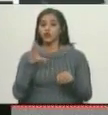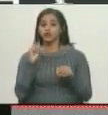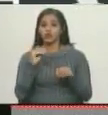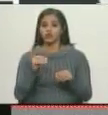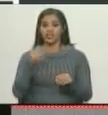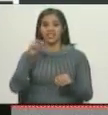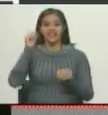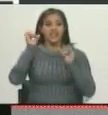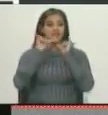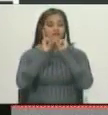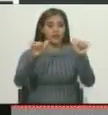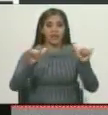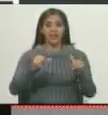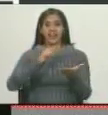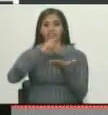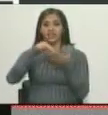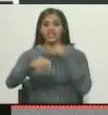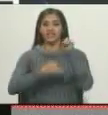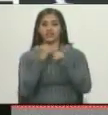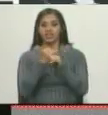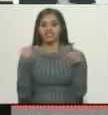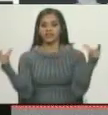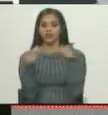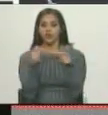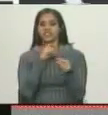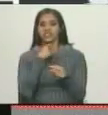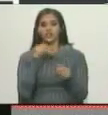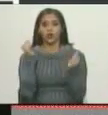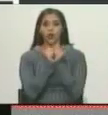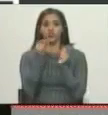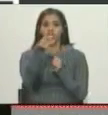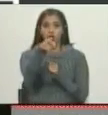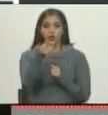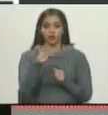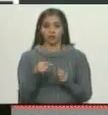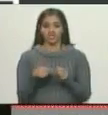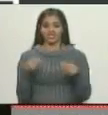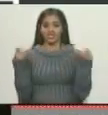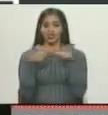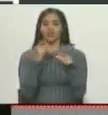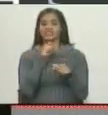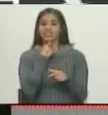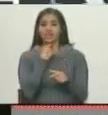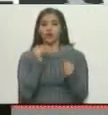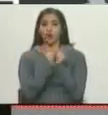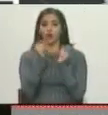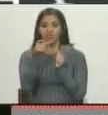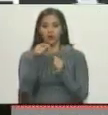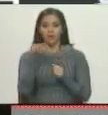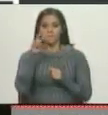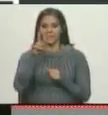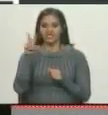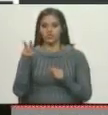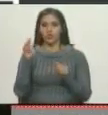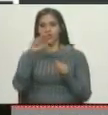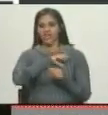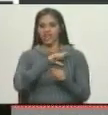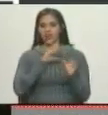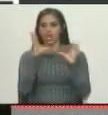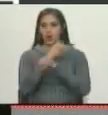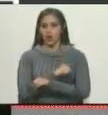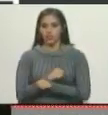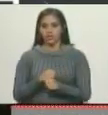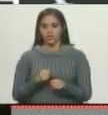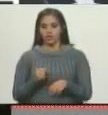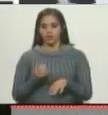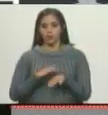internacional. Se reunió en secreto contigo. Se reunió en secreto contigo aquel 22 de enero en la noche.